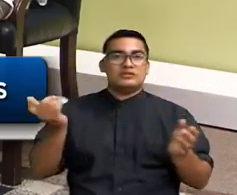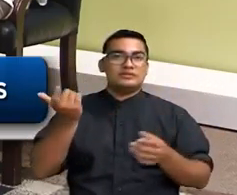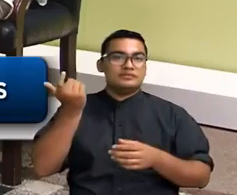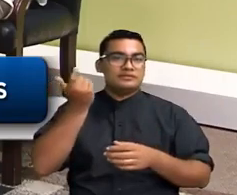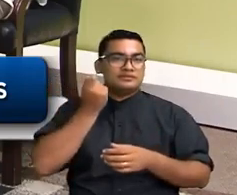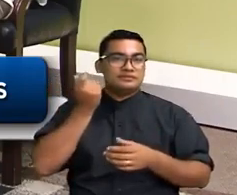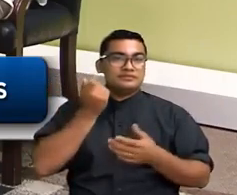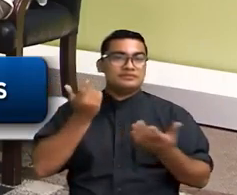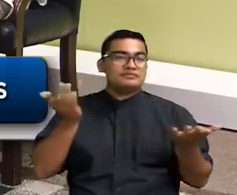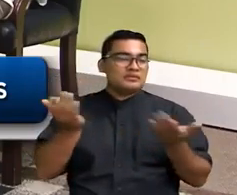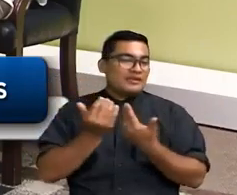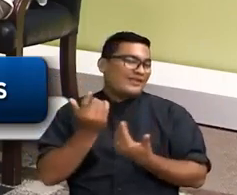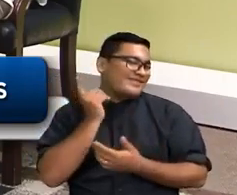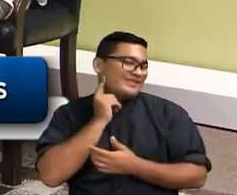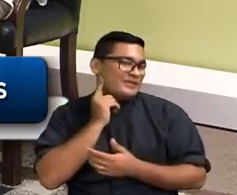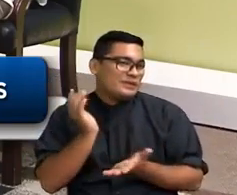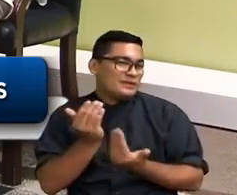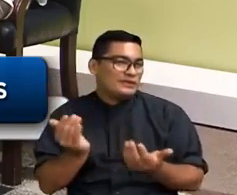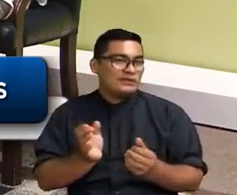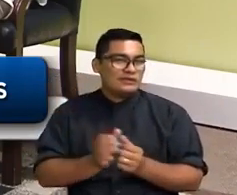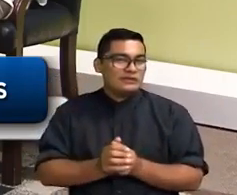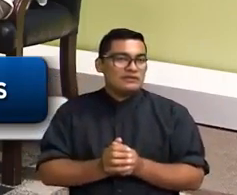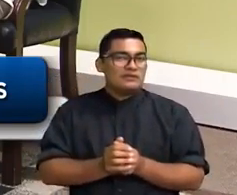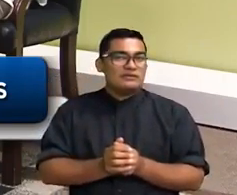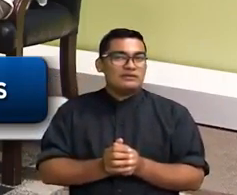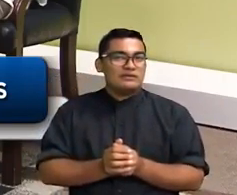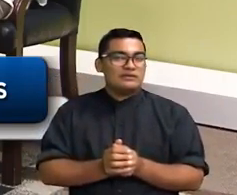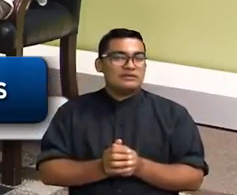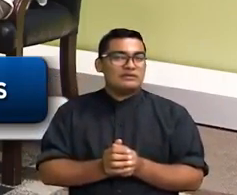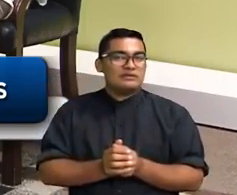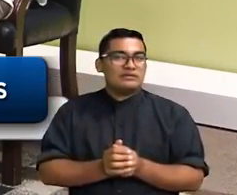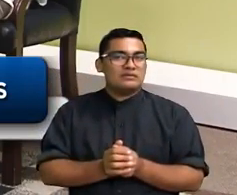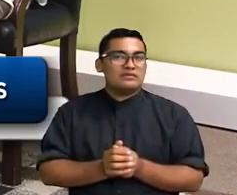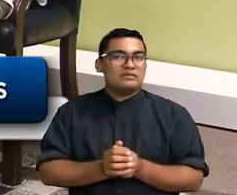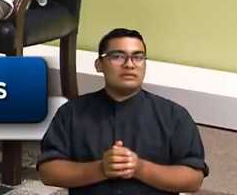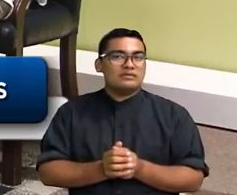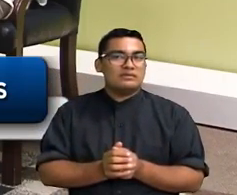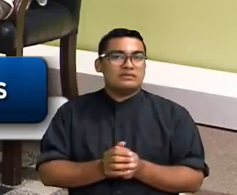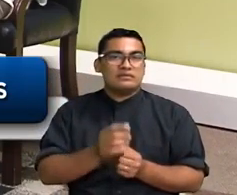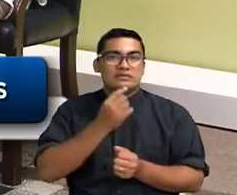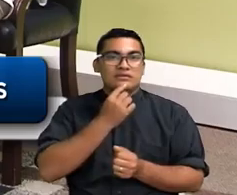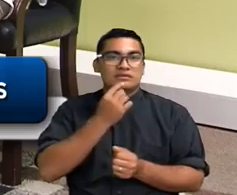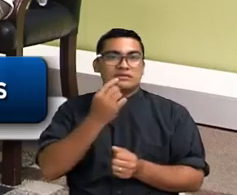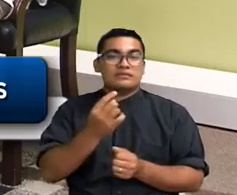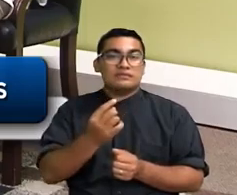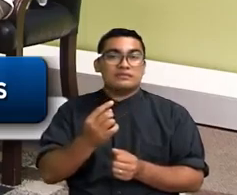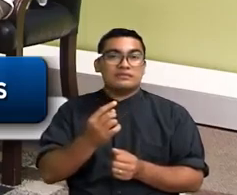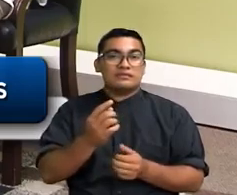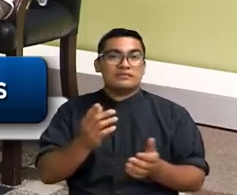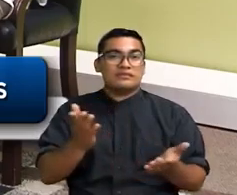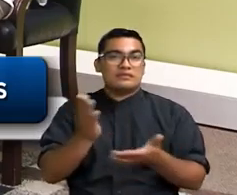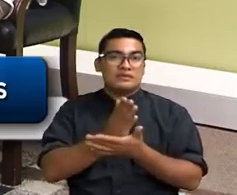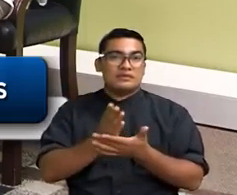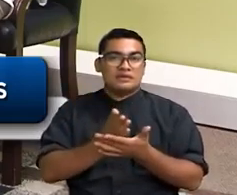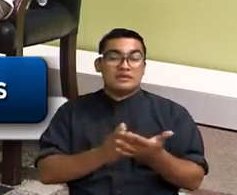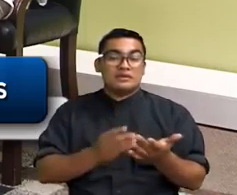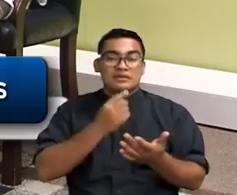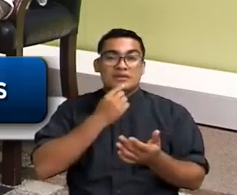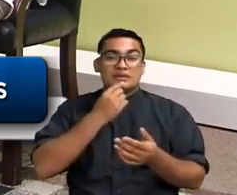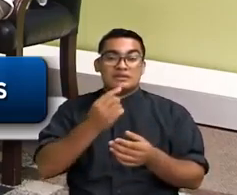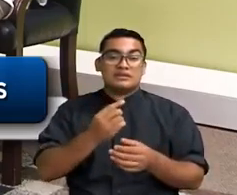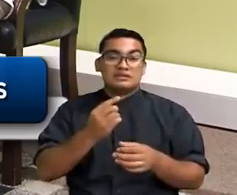¿no? Si 4 horas pasan, decirle que eso pasa, disminuir la 2, y